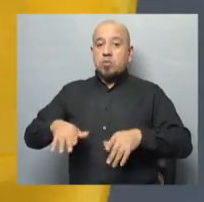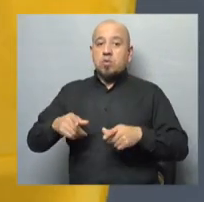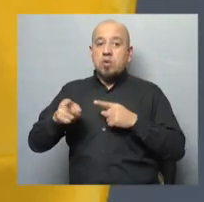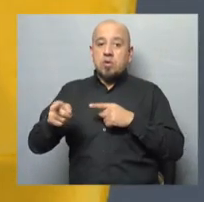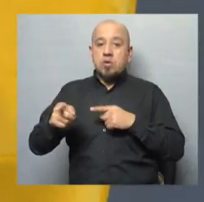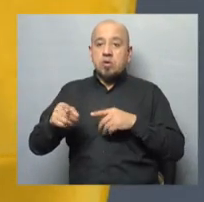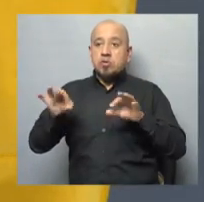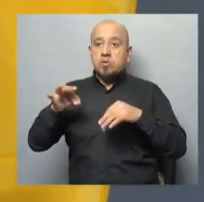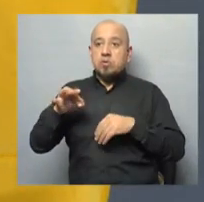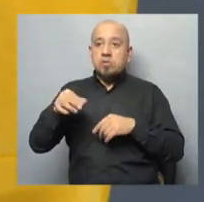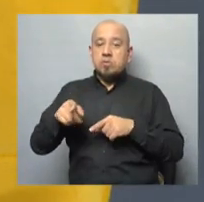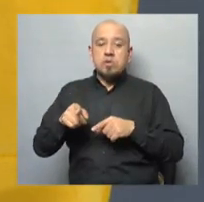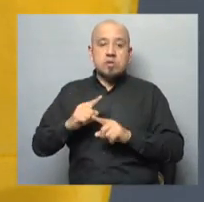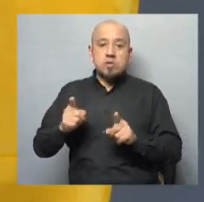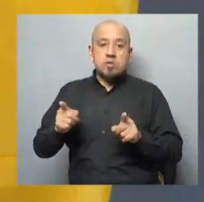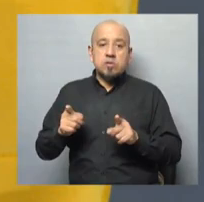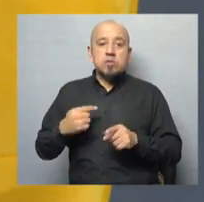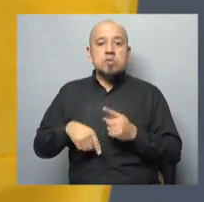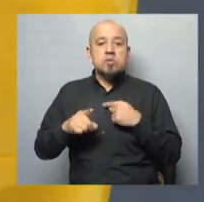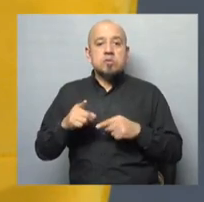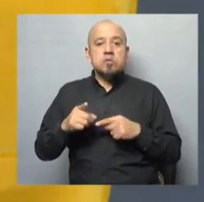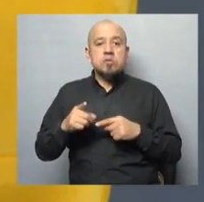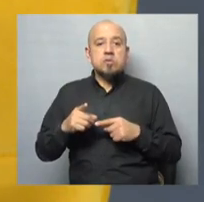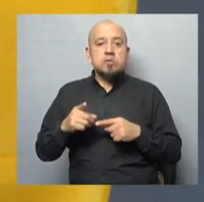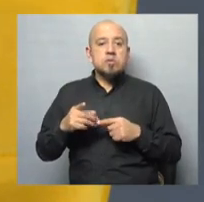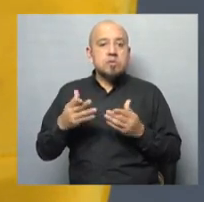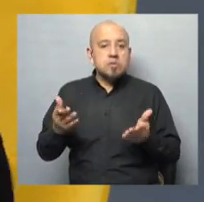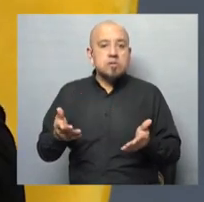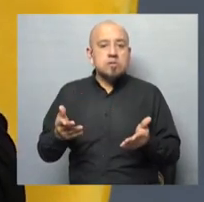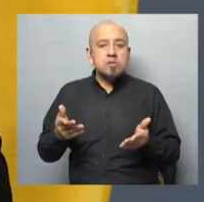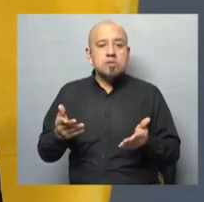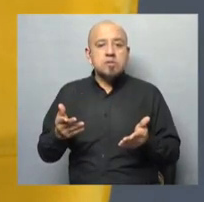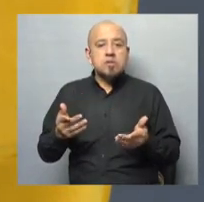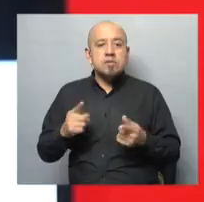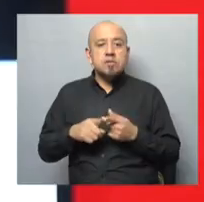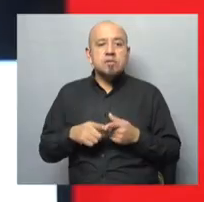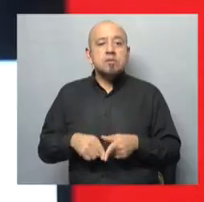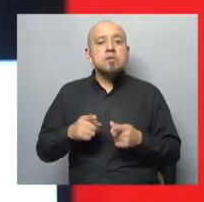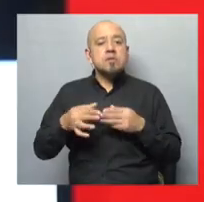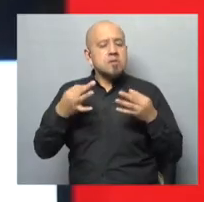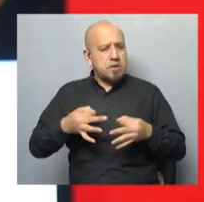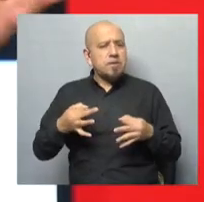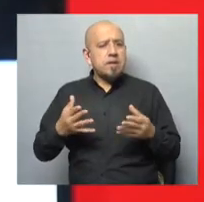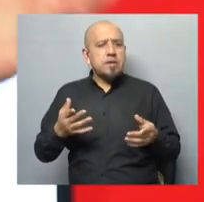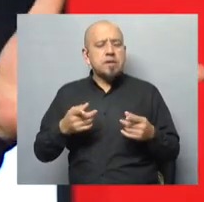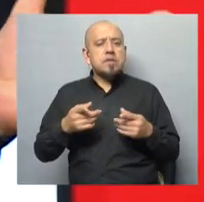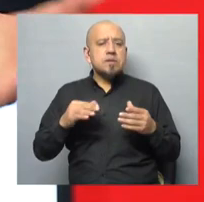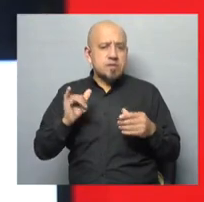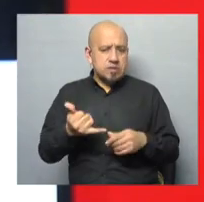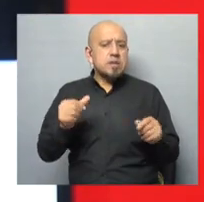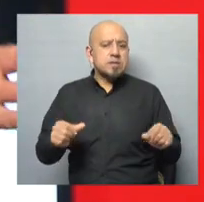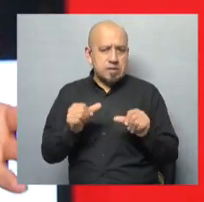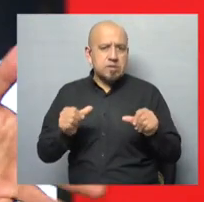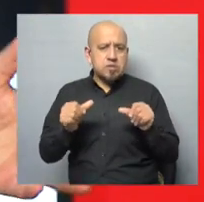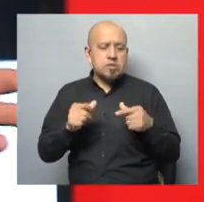solo ella hubo muchas resistencias a hacer eso es cierto que eso es cierto que eso ya se hizo y es